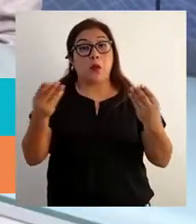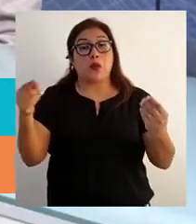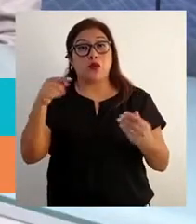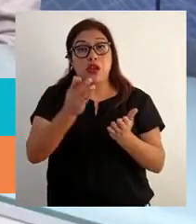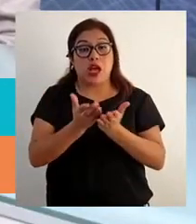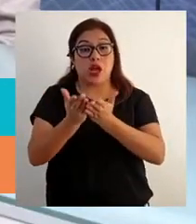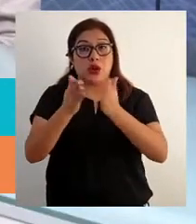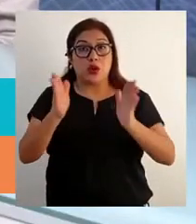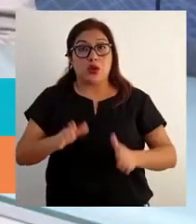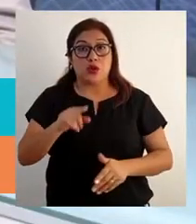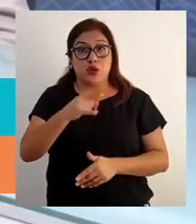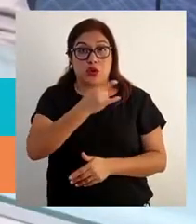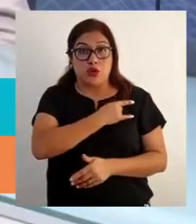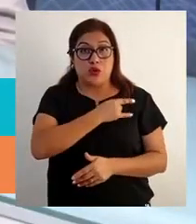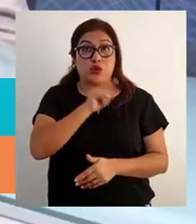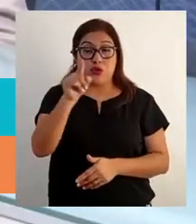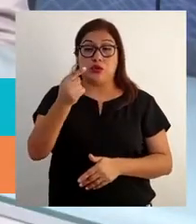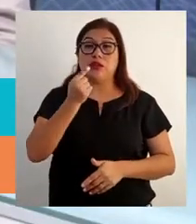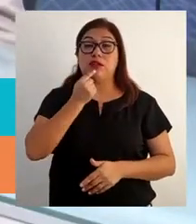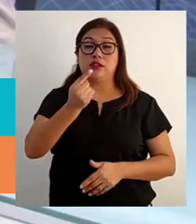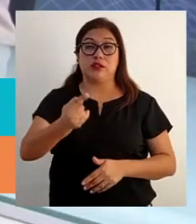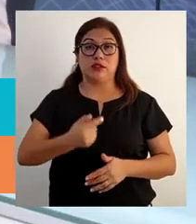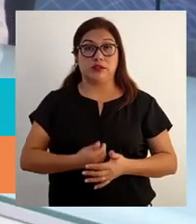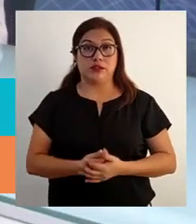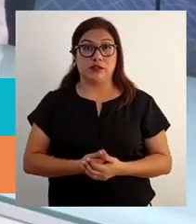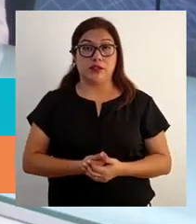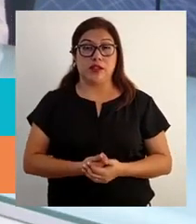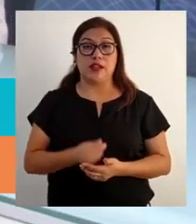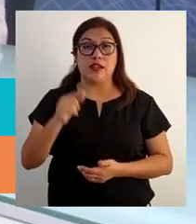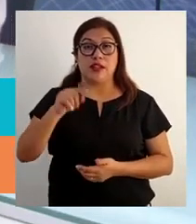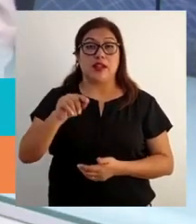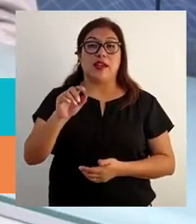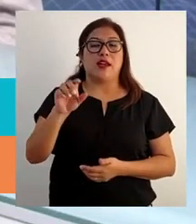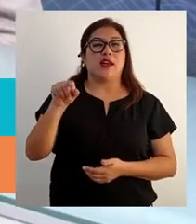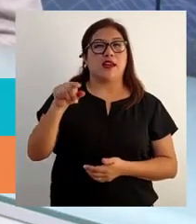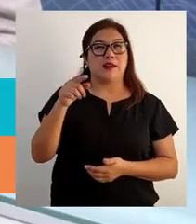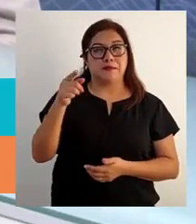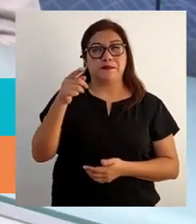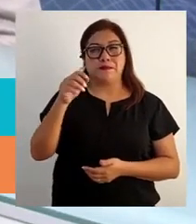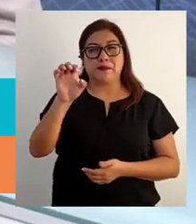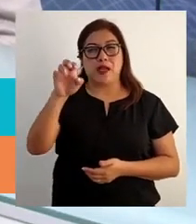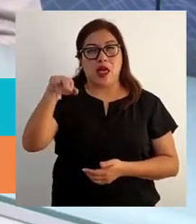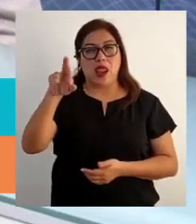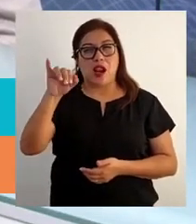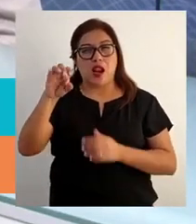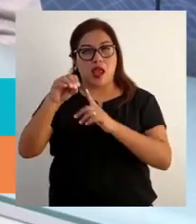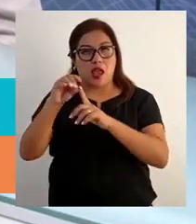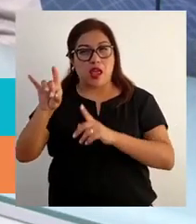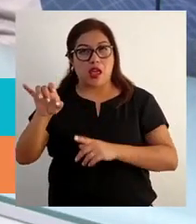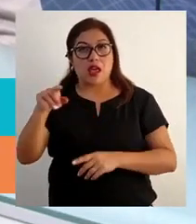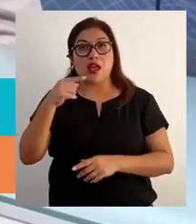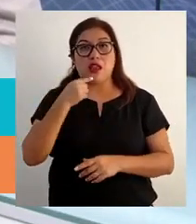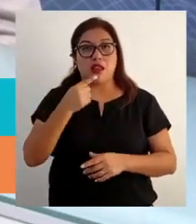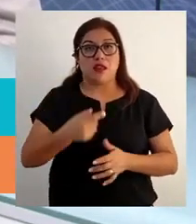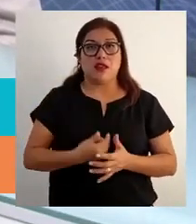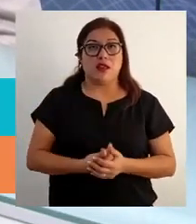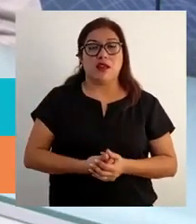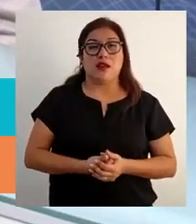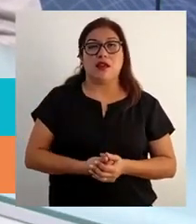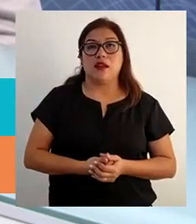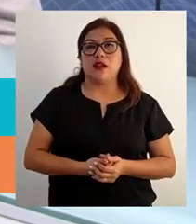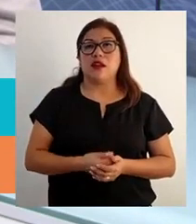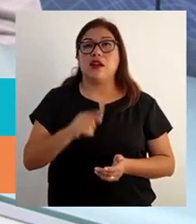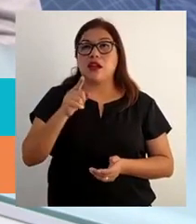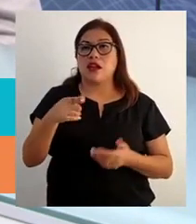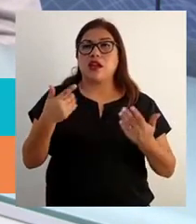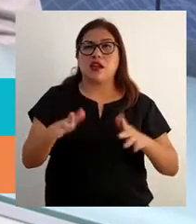mencionado el doctor Ricardo, que Enrique lo había mencionado, que van a realizar algún trabajo